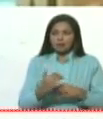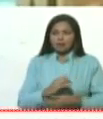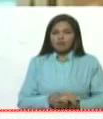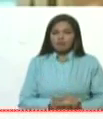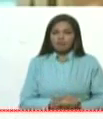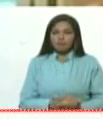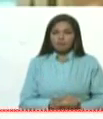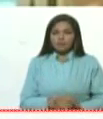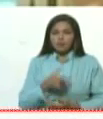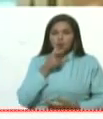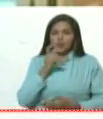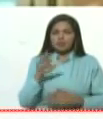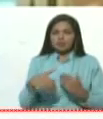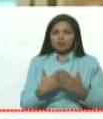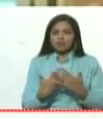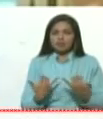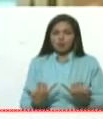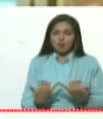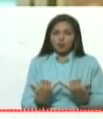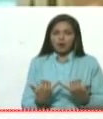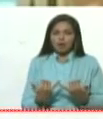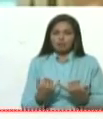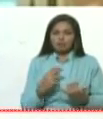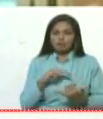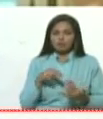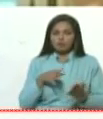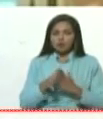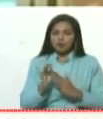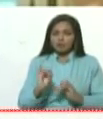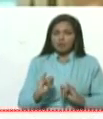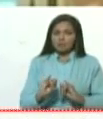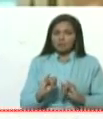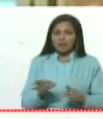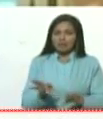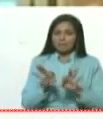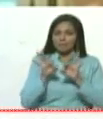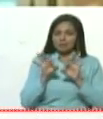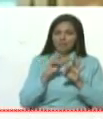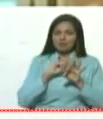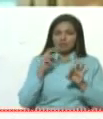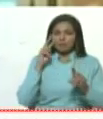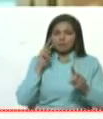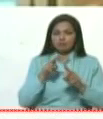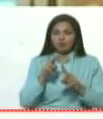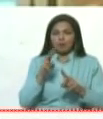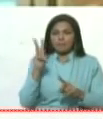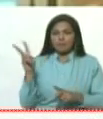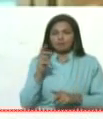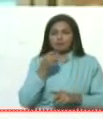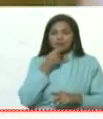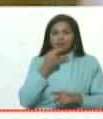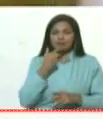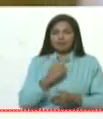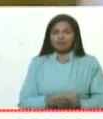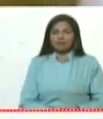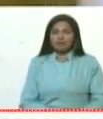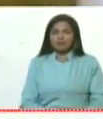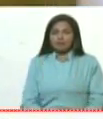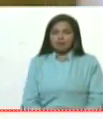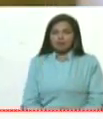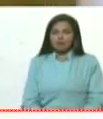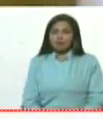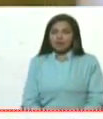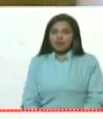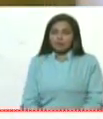¿Qué nos puede contar el padre Molina sobre este aspecto tan especial de la misión Venezuela Bella? Bueno,